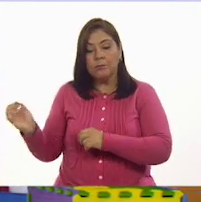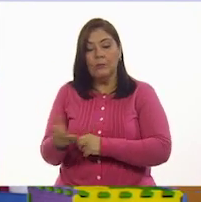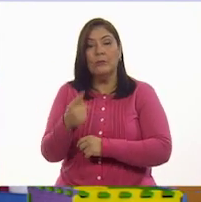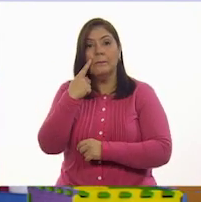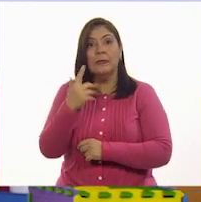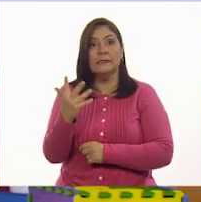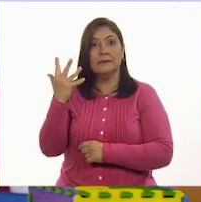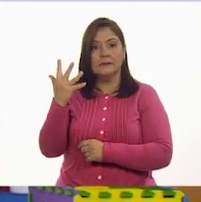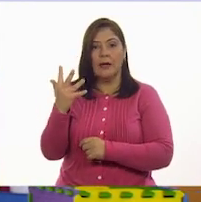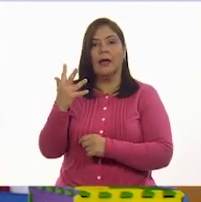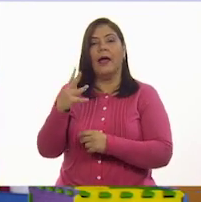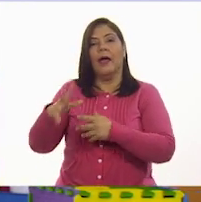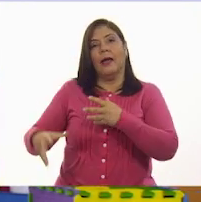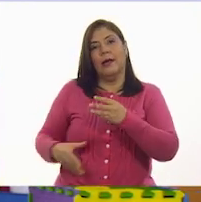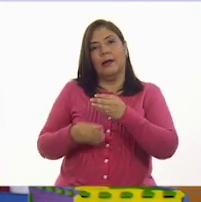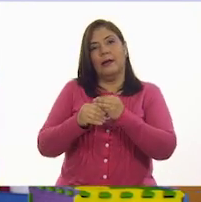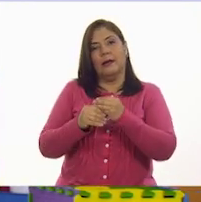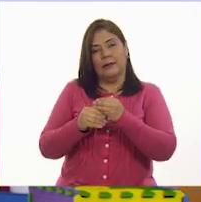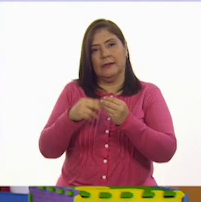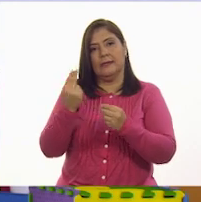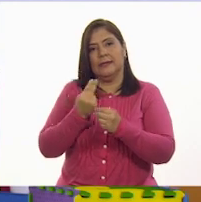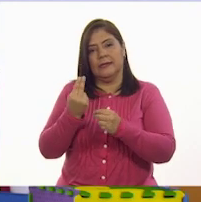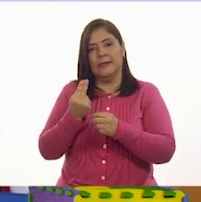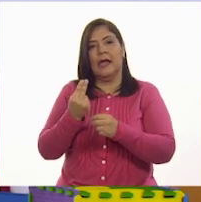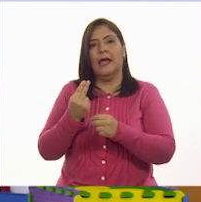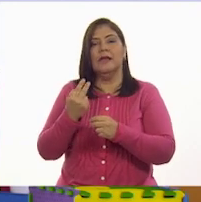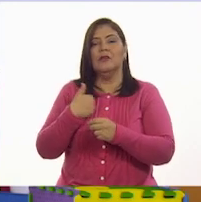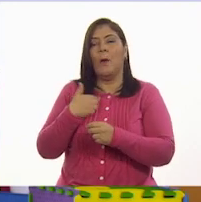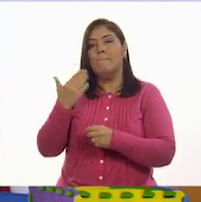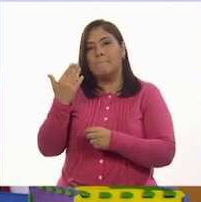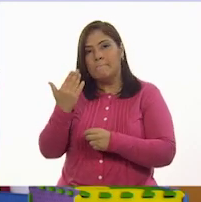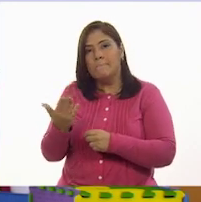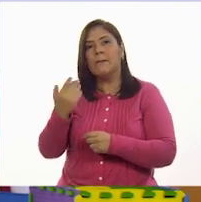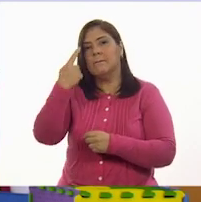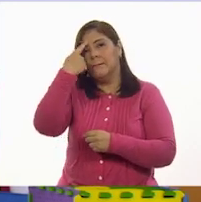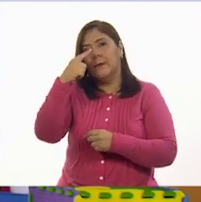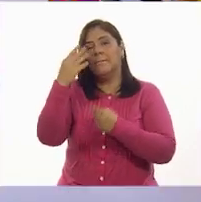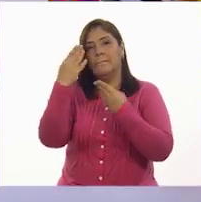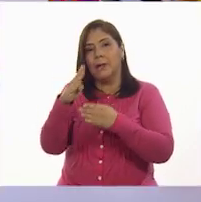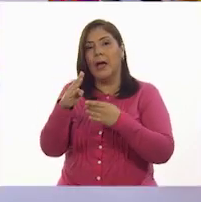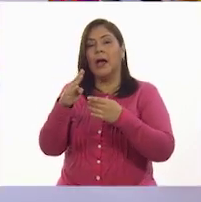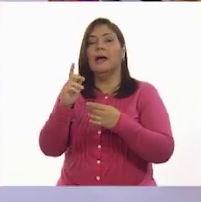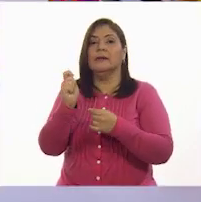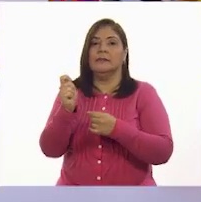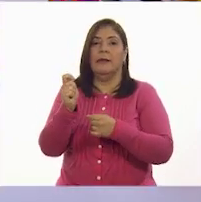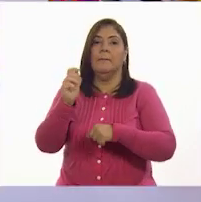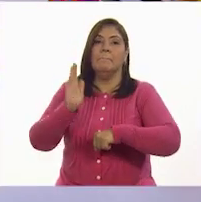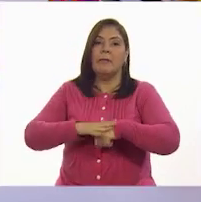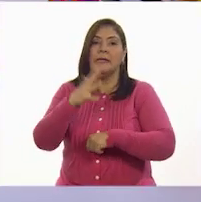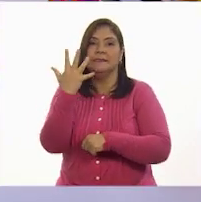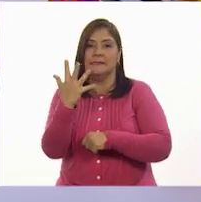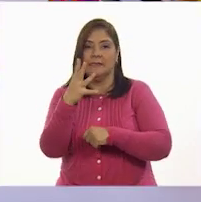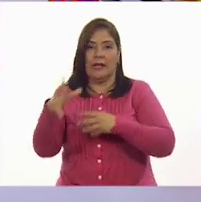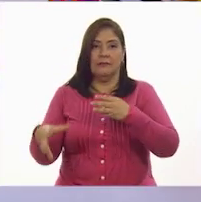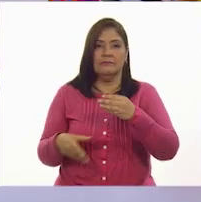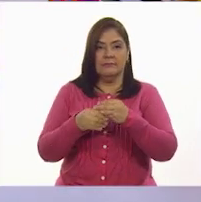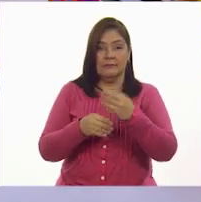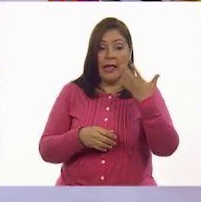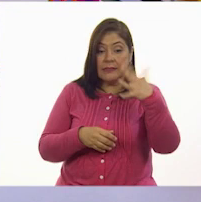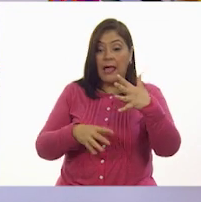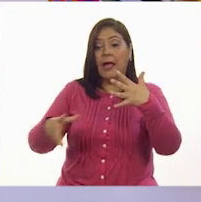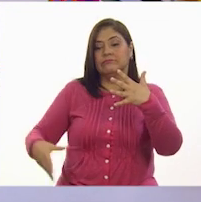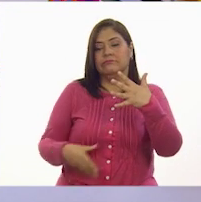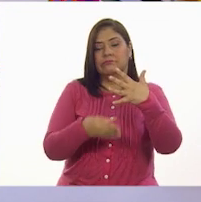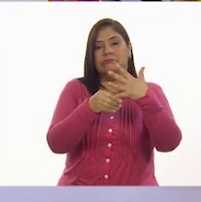sumar. Tengo que pedirle al banco 5 fichas porque son las que me salieron, ¿de acuerdo? Entonces voy a tomar 5 fichas del